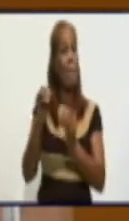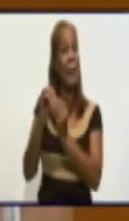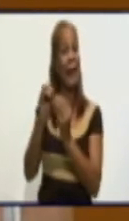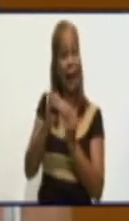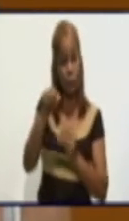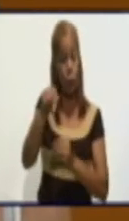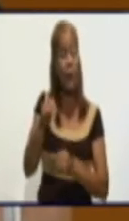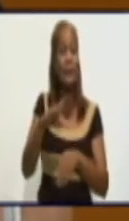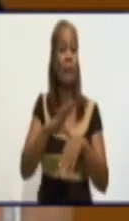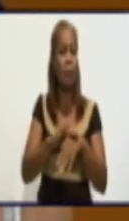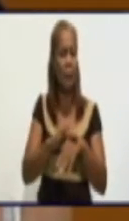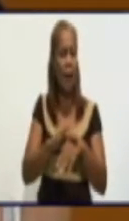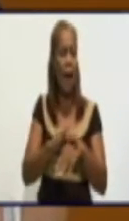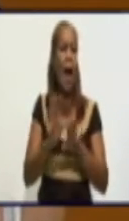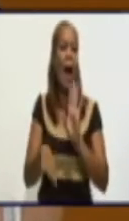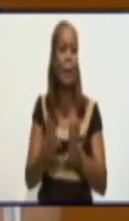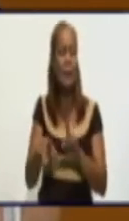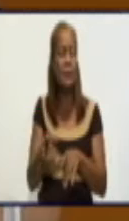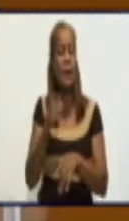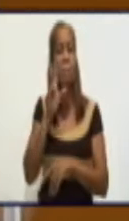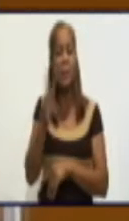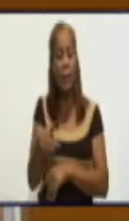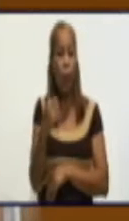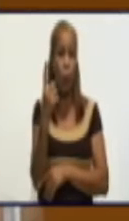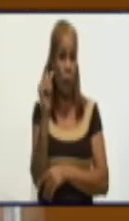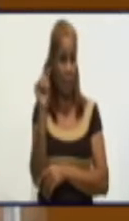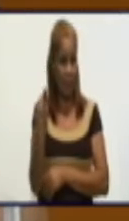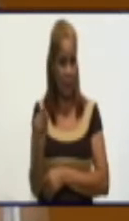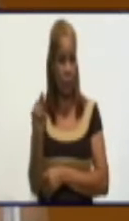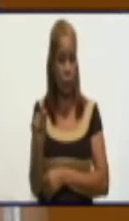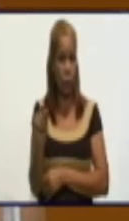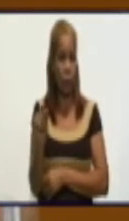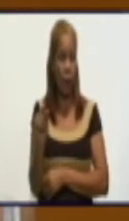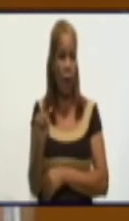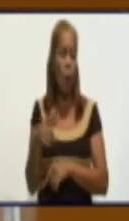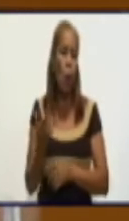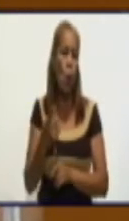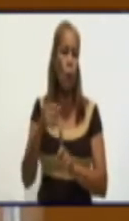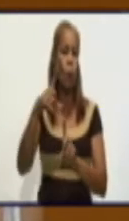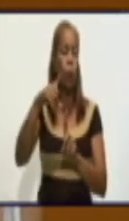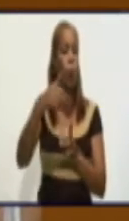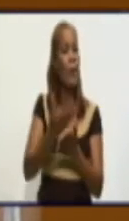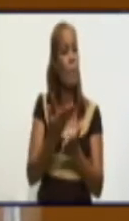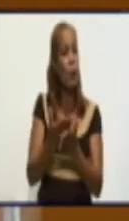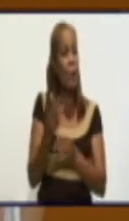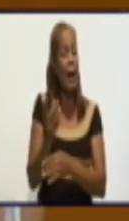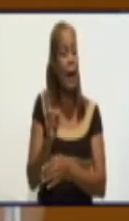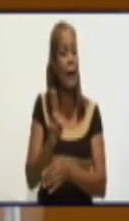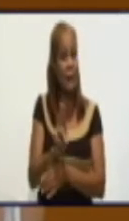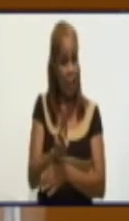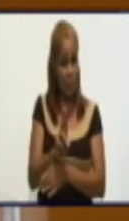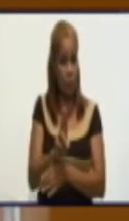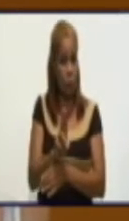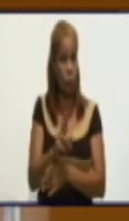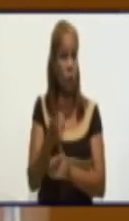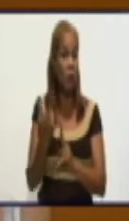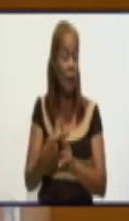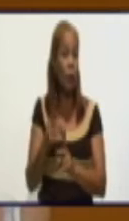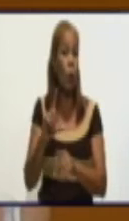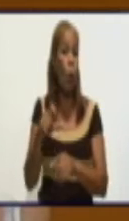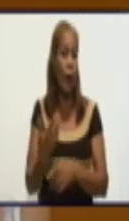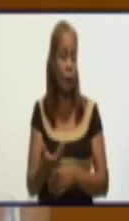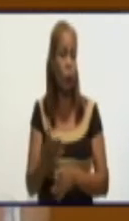veces detectamos una persona con un test de antígeno positivo que clasifica como sospechoso y cuando la entrevista le es difícil